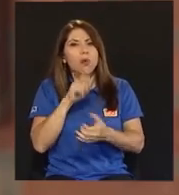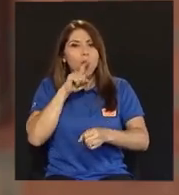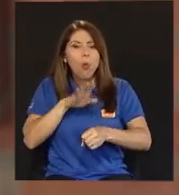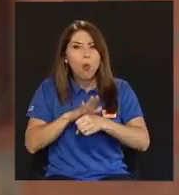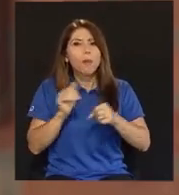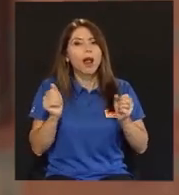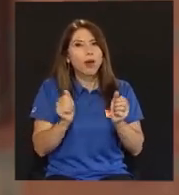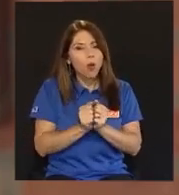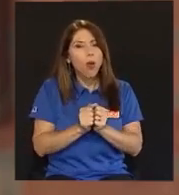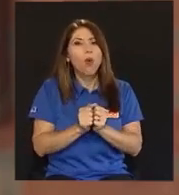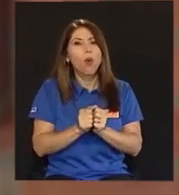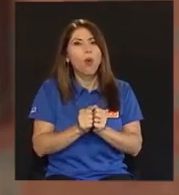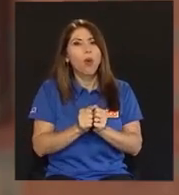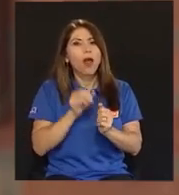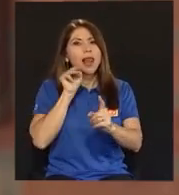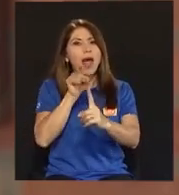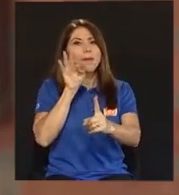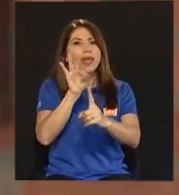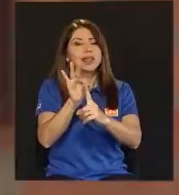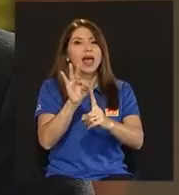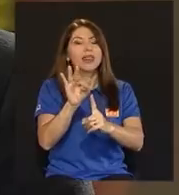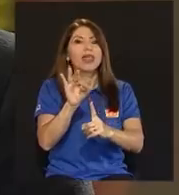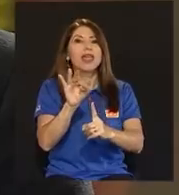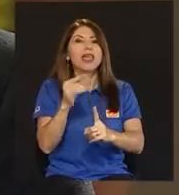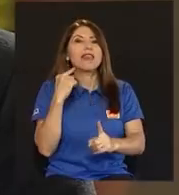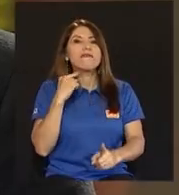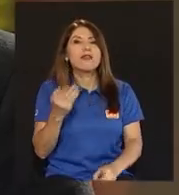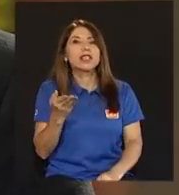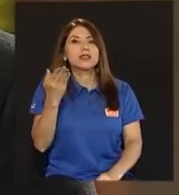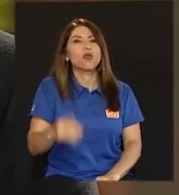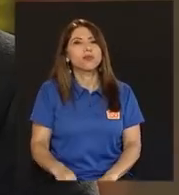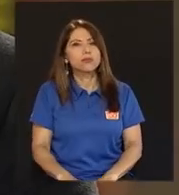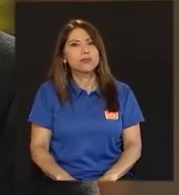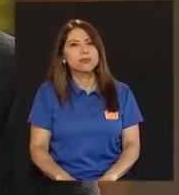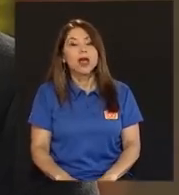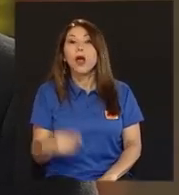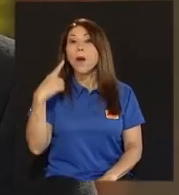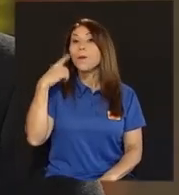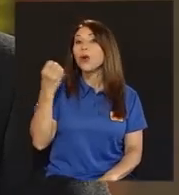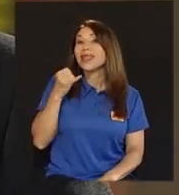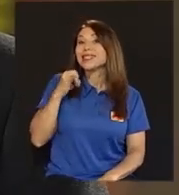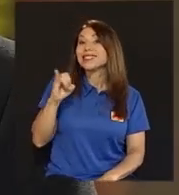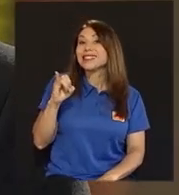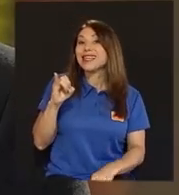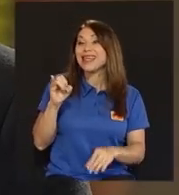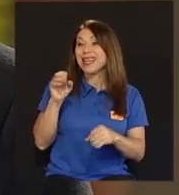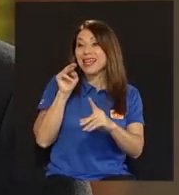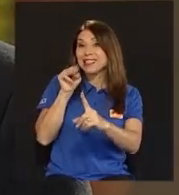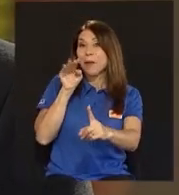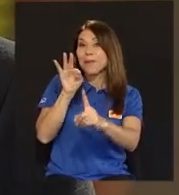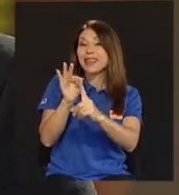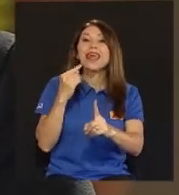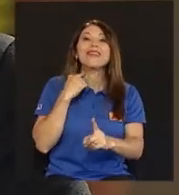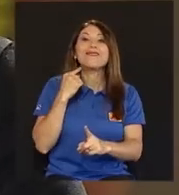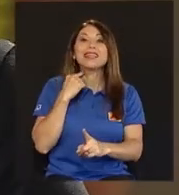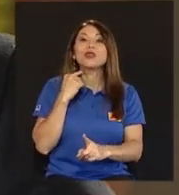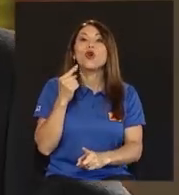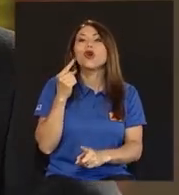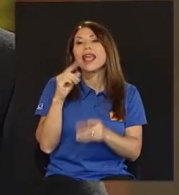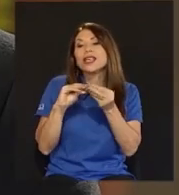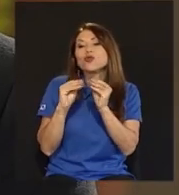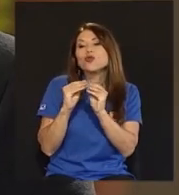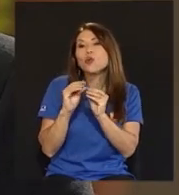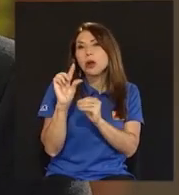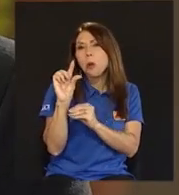cumpla con la meta de inflación? Porque si la meta de inflación es un número bajo y estable, eso es que